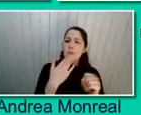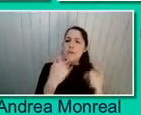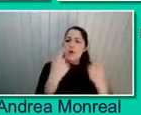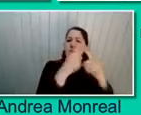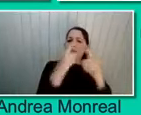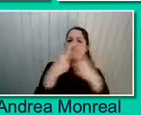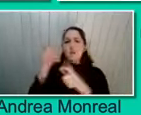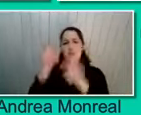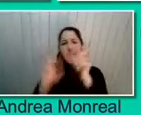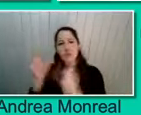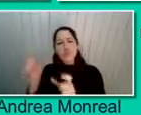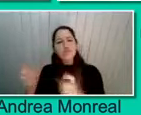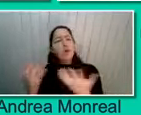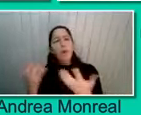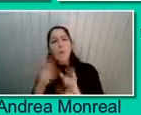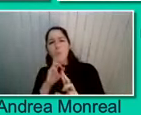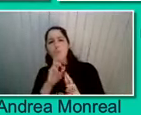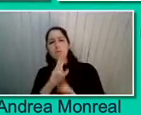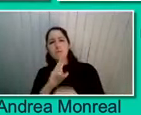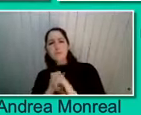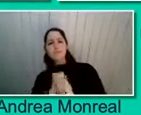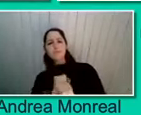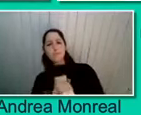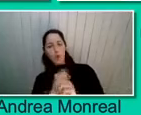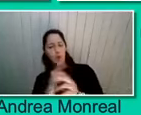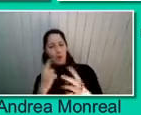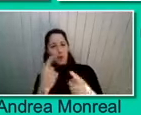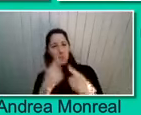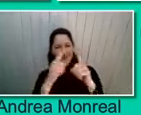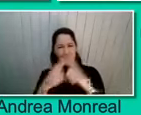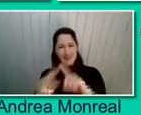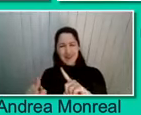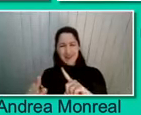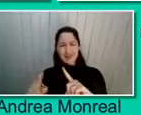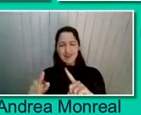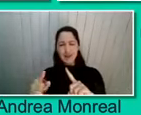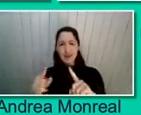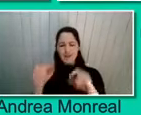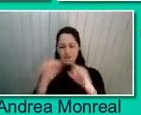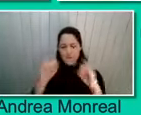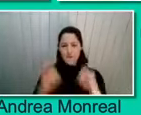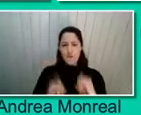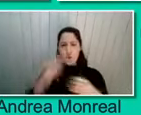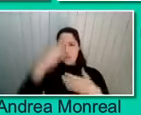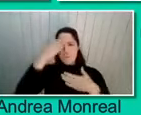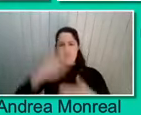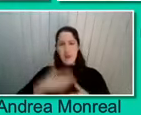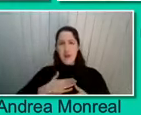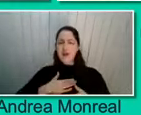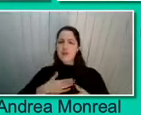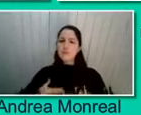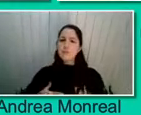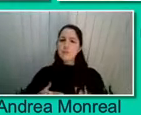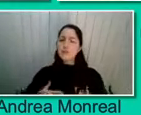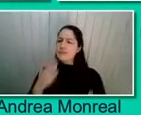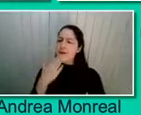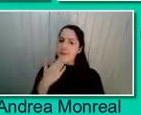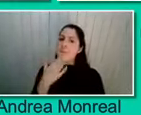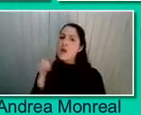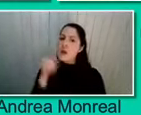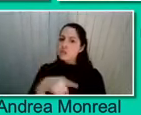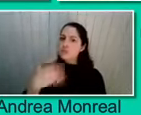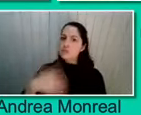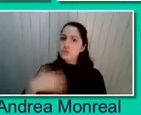ejemplo, con distintos síntomas a esta enfermedad. Eso también ha sido muy curioso y muy abordable científicamente,